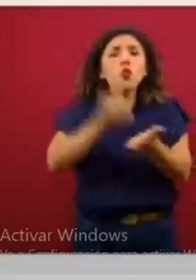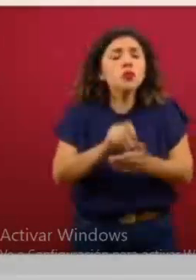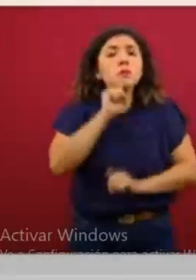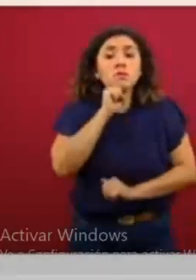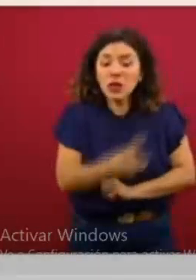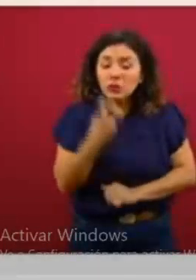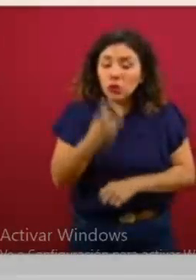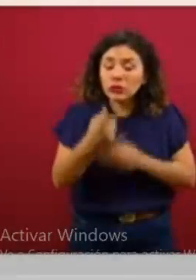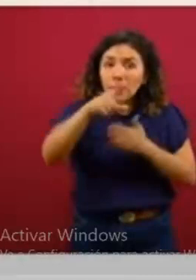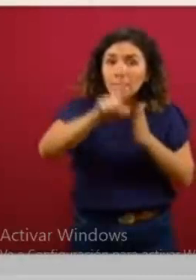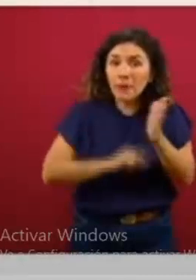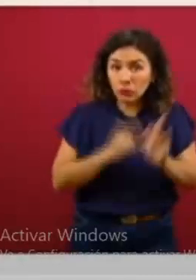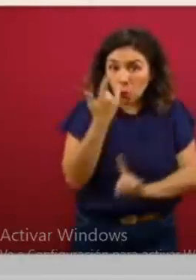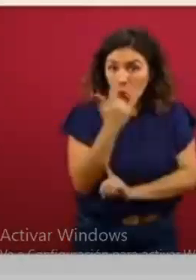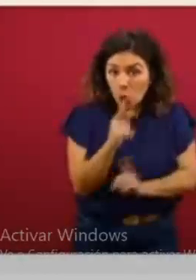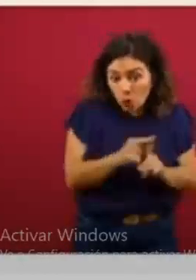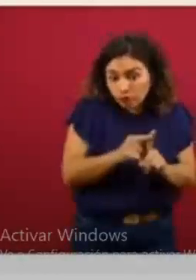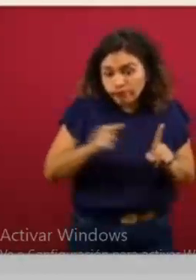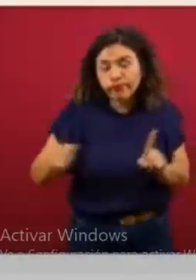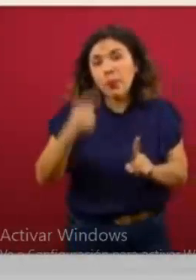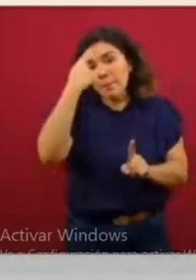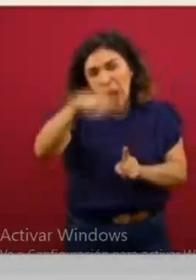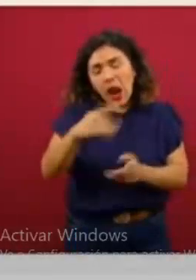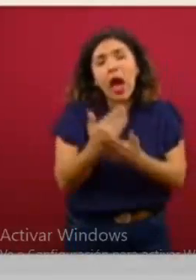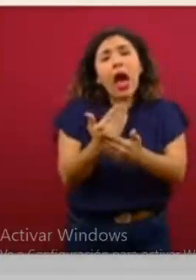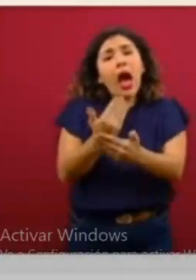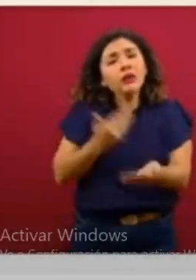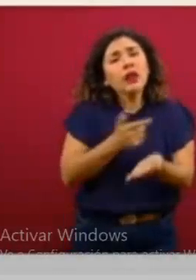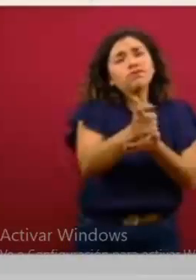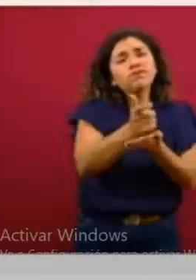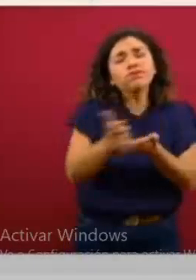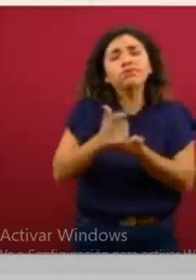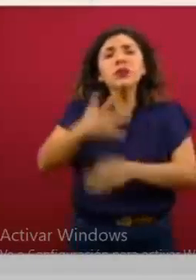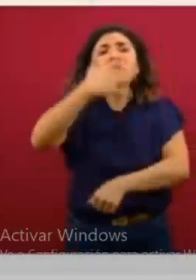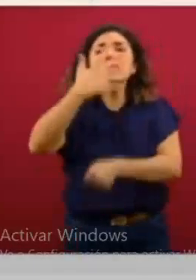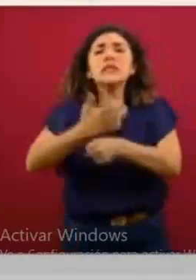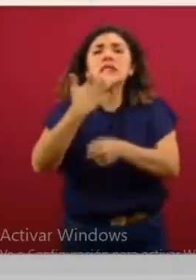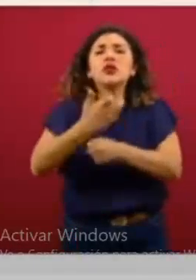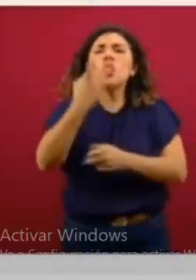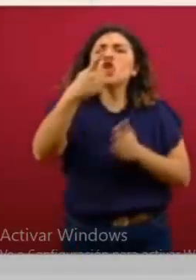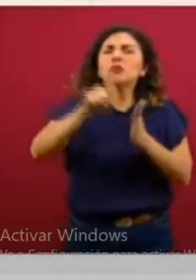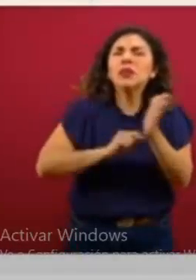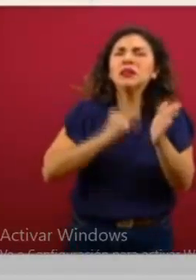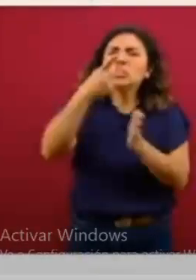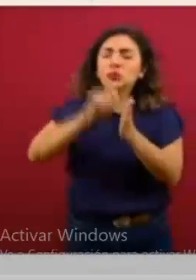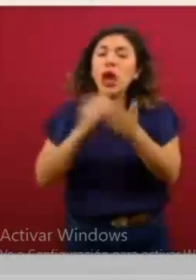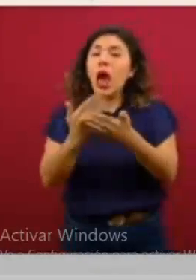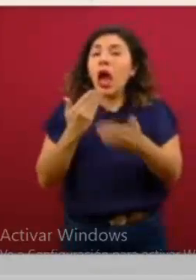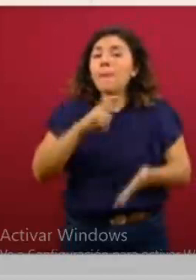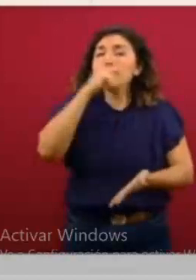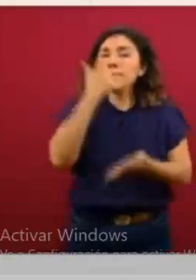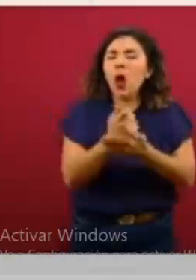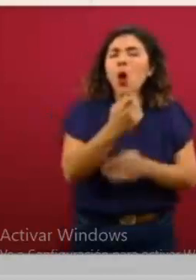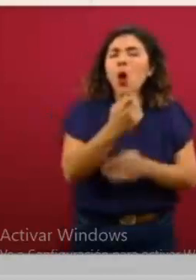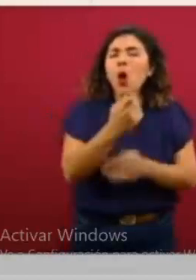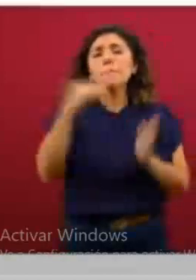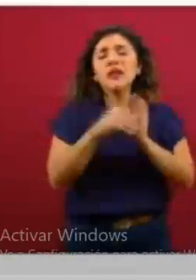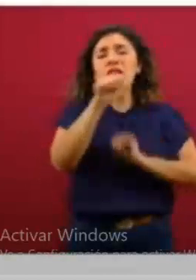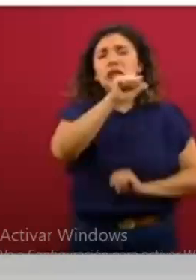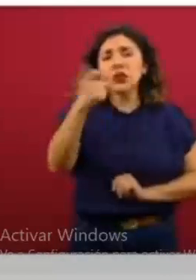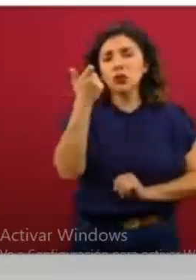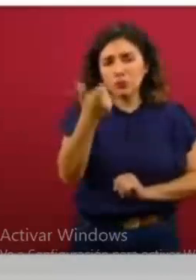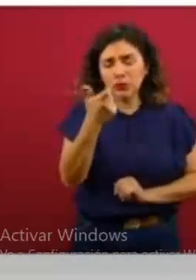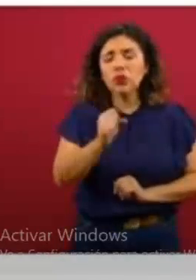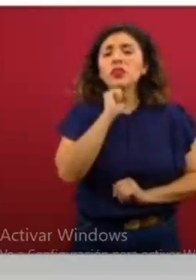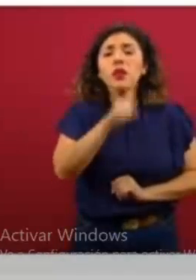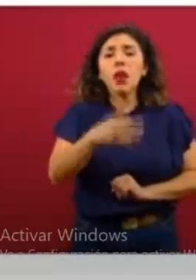mismo mes con el adelanto del quinto bimestre, es decir, se pagó el cuarto bimestre que corresponde a julio y agosto. Como